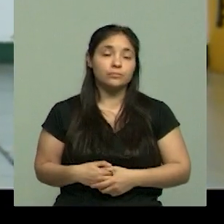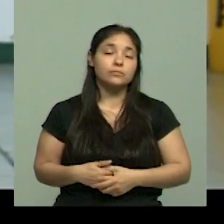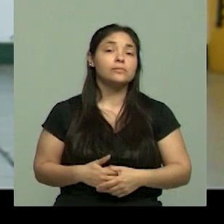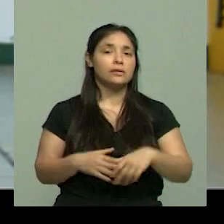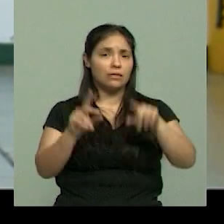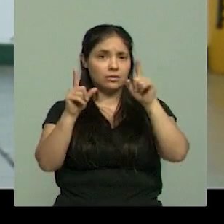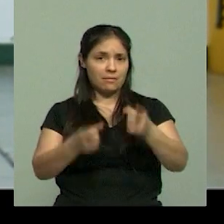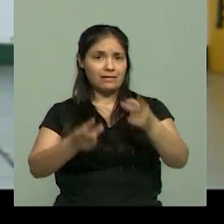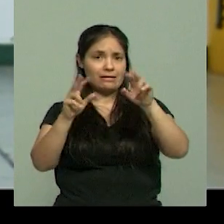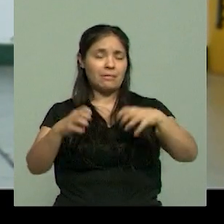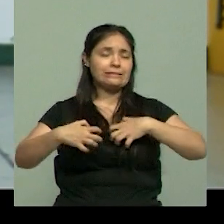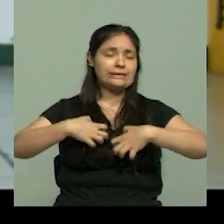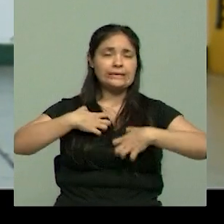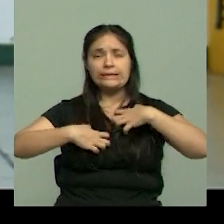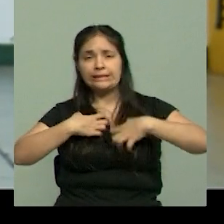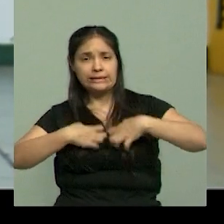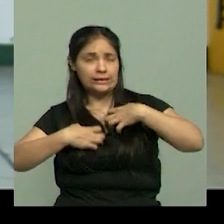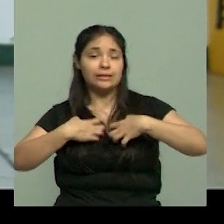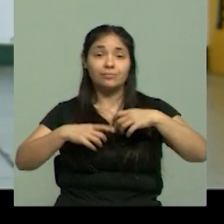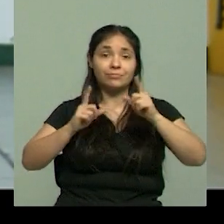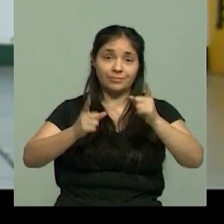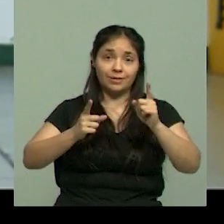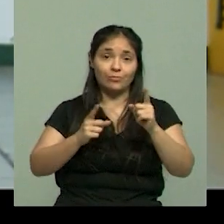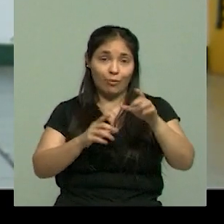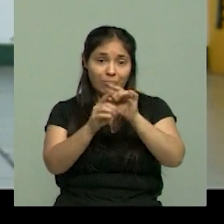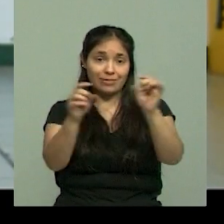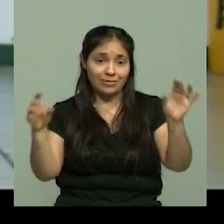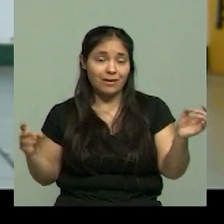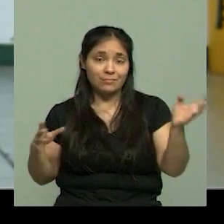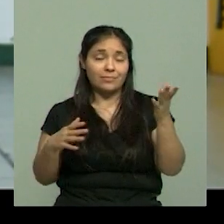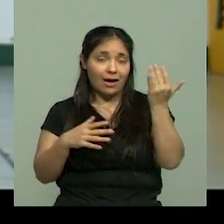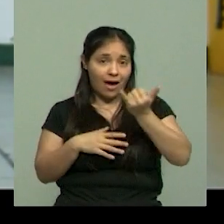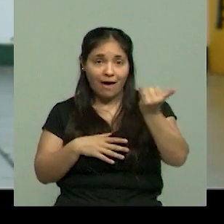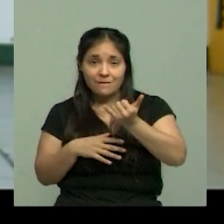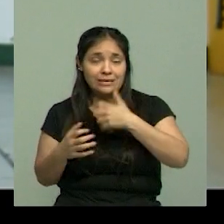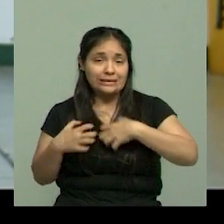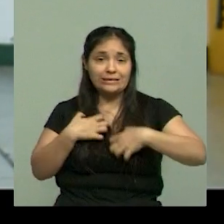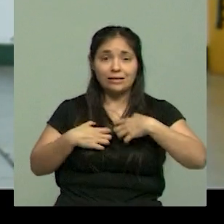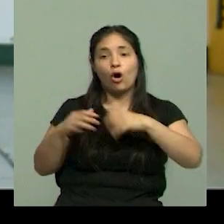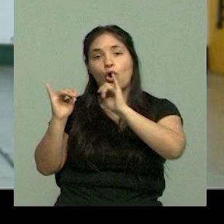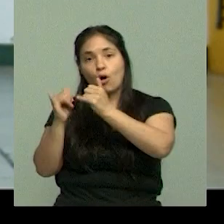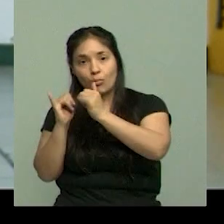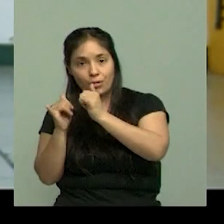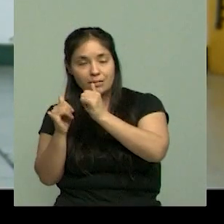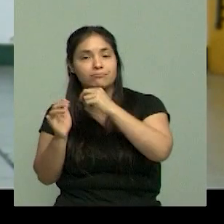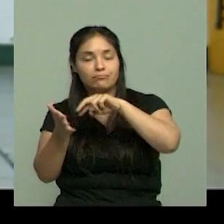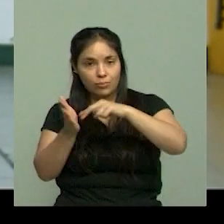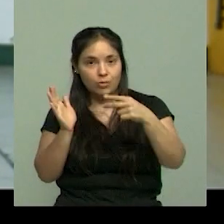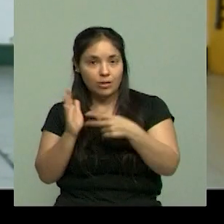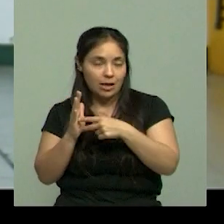la ansiedad, que se profundizó muchísimo en ese momento, realmente no solamente a los adolescentes con los